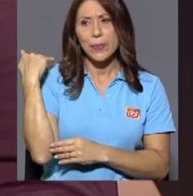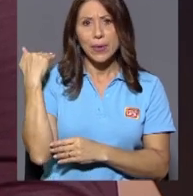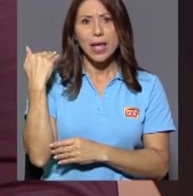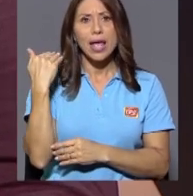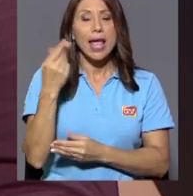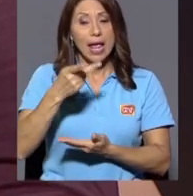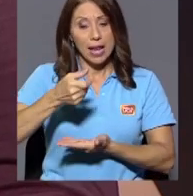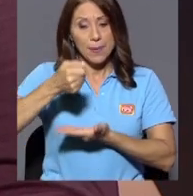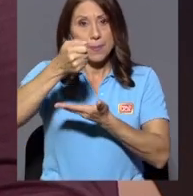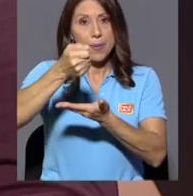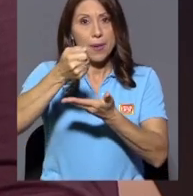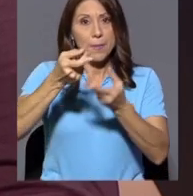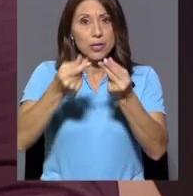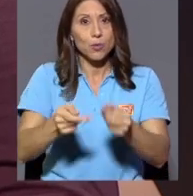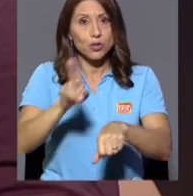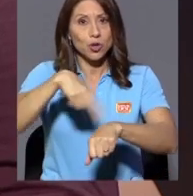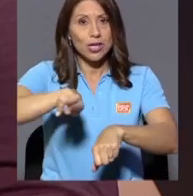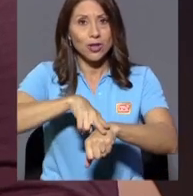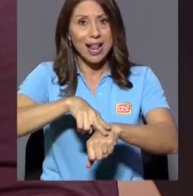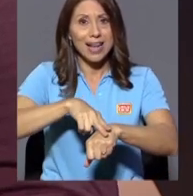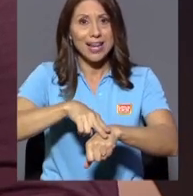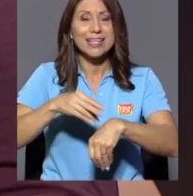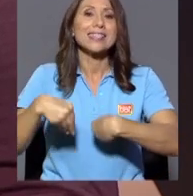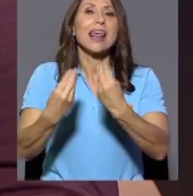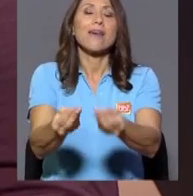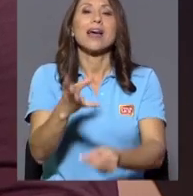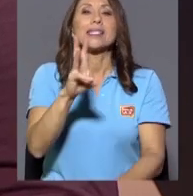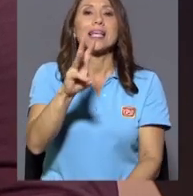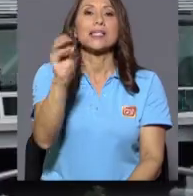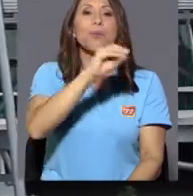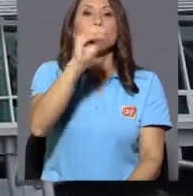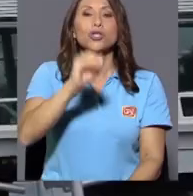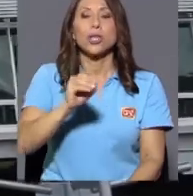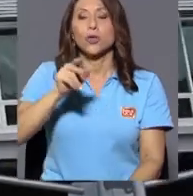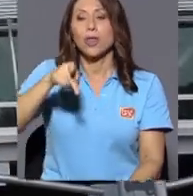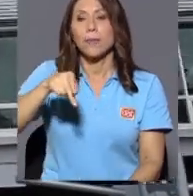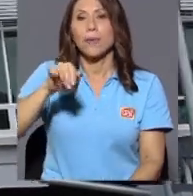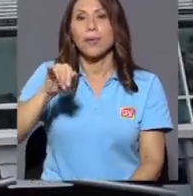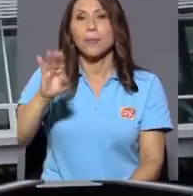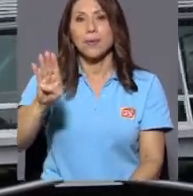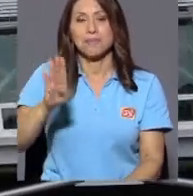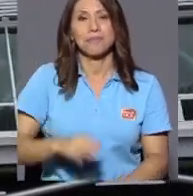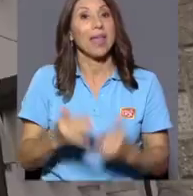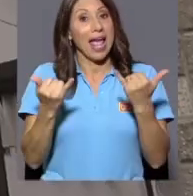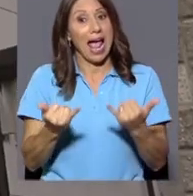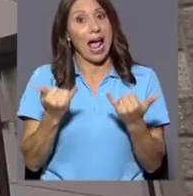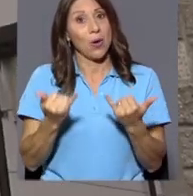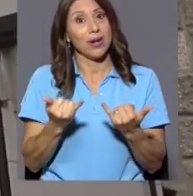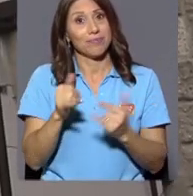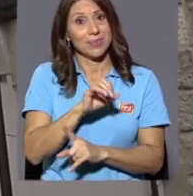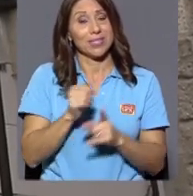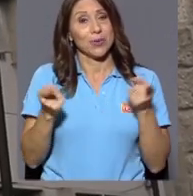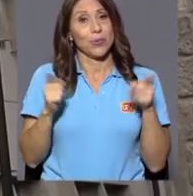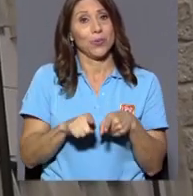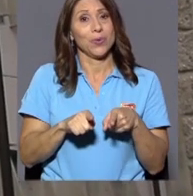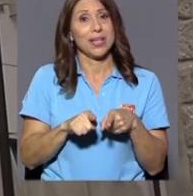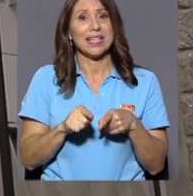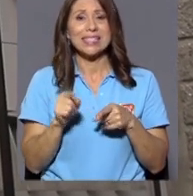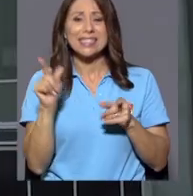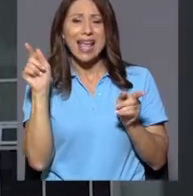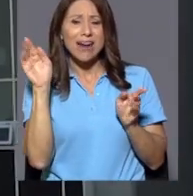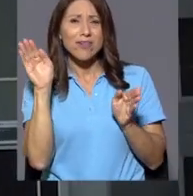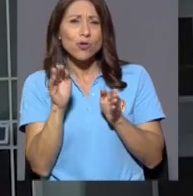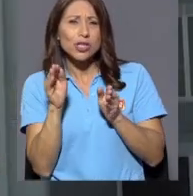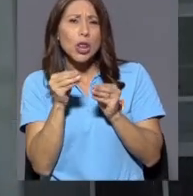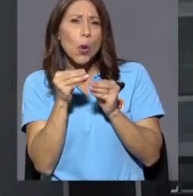el presupuesto nacional un 6 por ciento del producto bruto interno en esta coyuntura que tenemos se ha reducido a menos de un